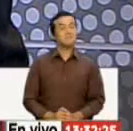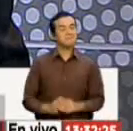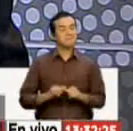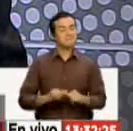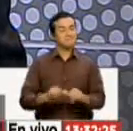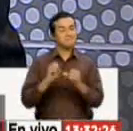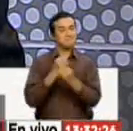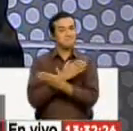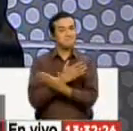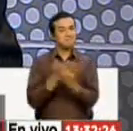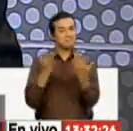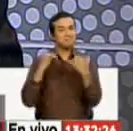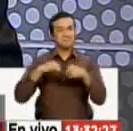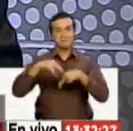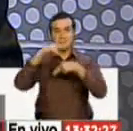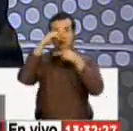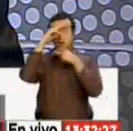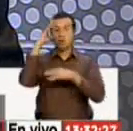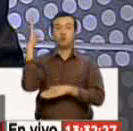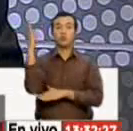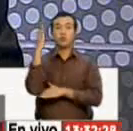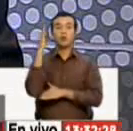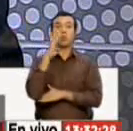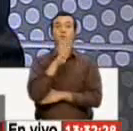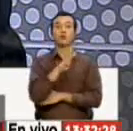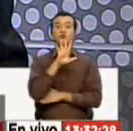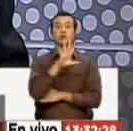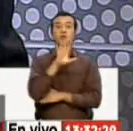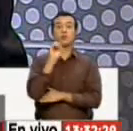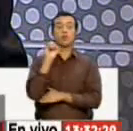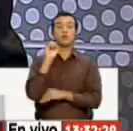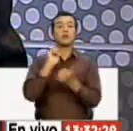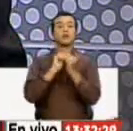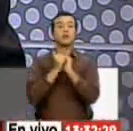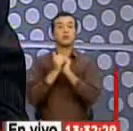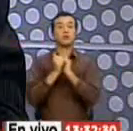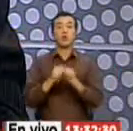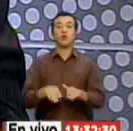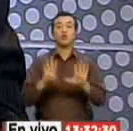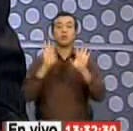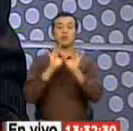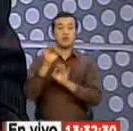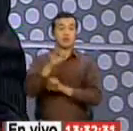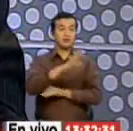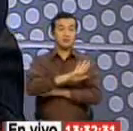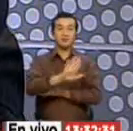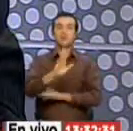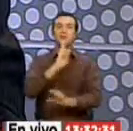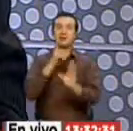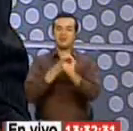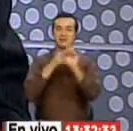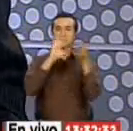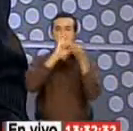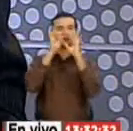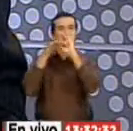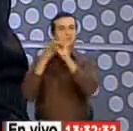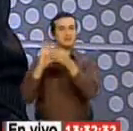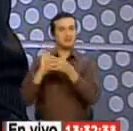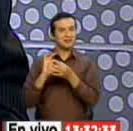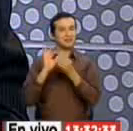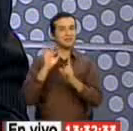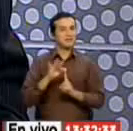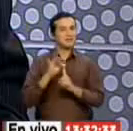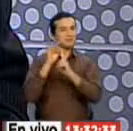Continuamos en su telediario Más Noticias. En Tungurahua, 450 deportistas de los 9 cantones participan en las Olimpiadas Especiales.